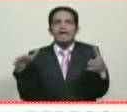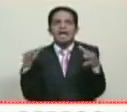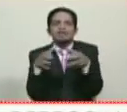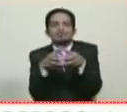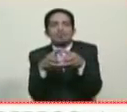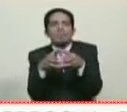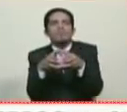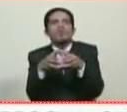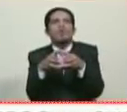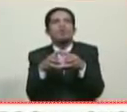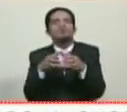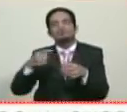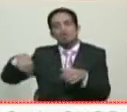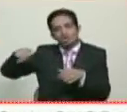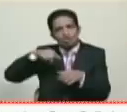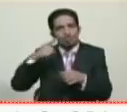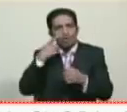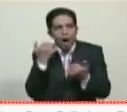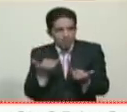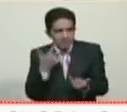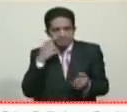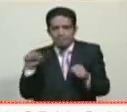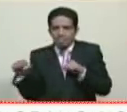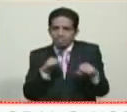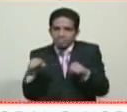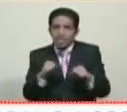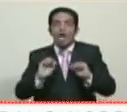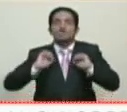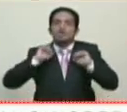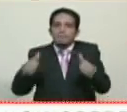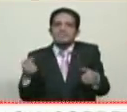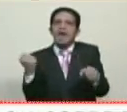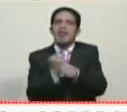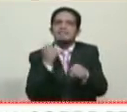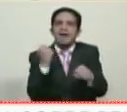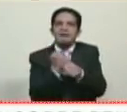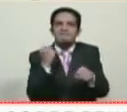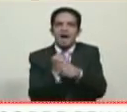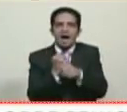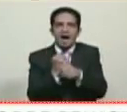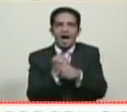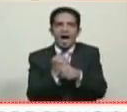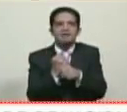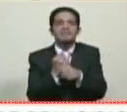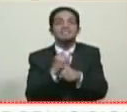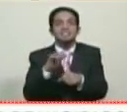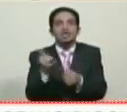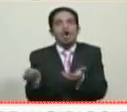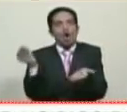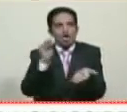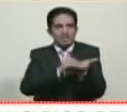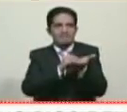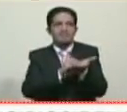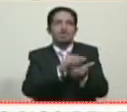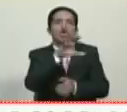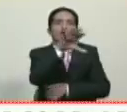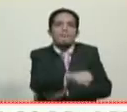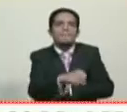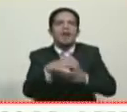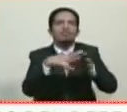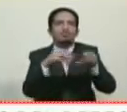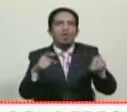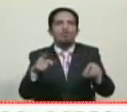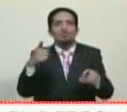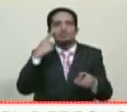nosotros, trabajemos inmediatamente para reponer desde el Estado venezolano los equipos que han sido